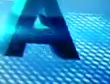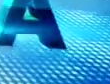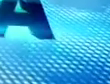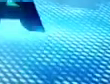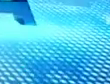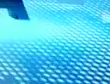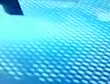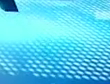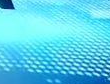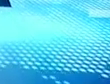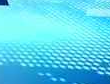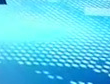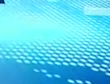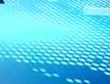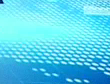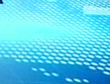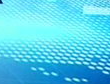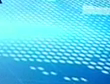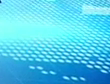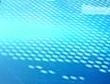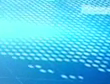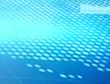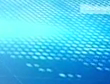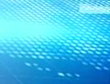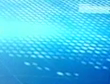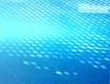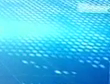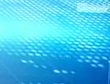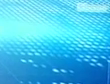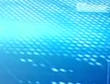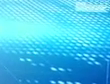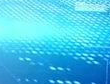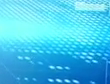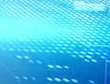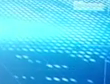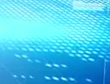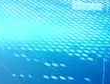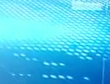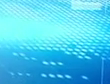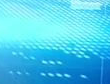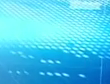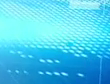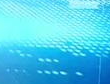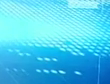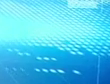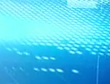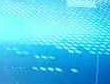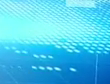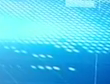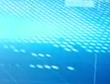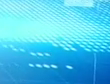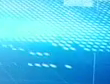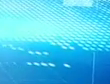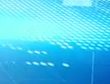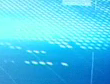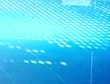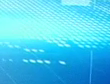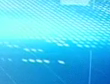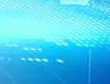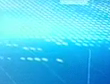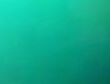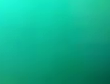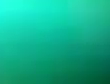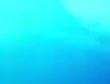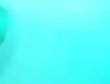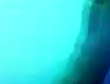en la provincia de Manabí. El monto de lo sustraído asciende a $20,000. Hasta el